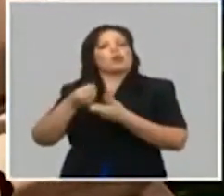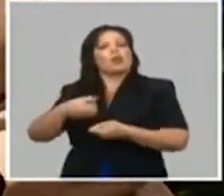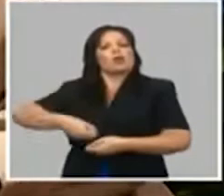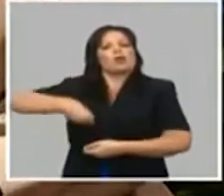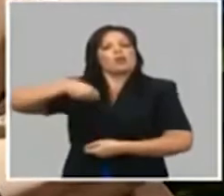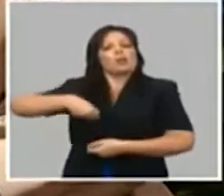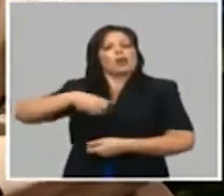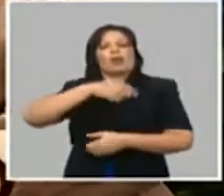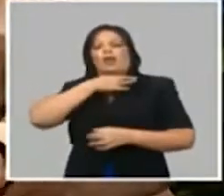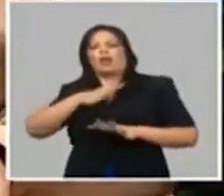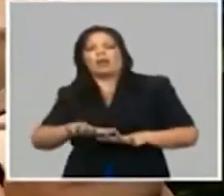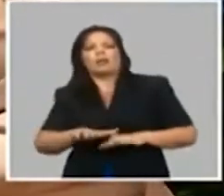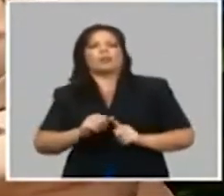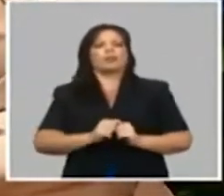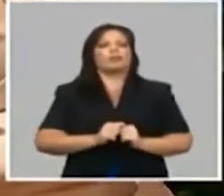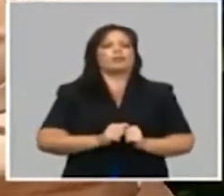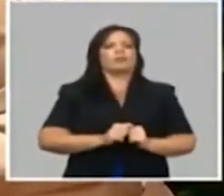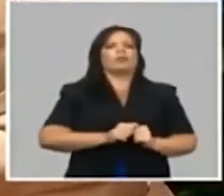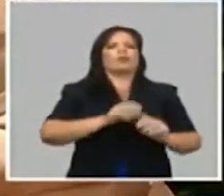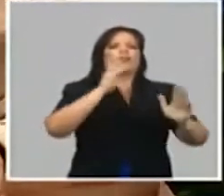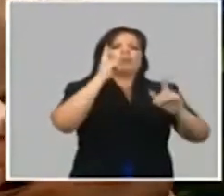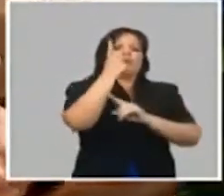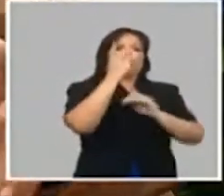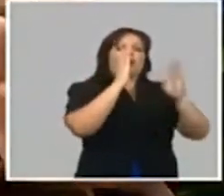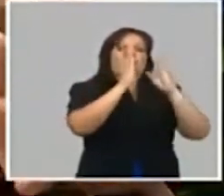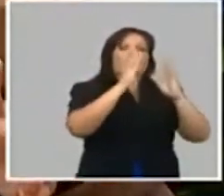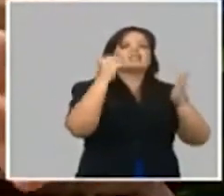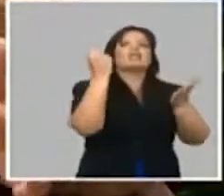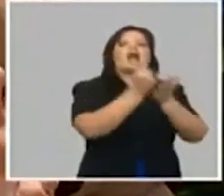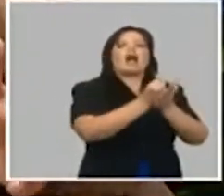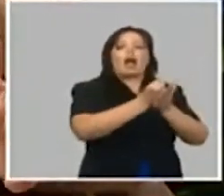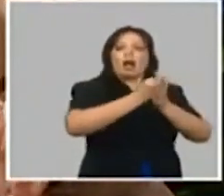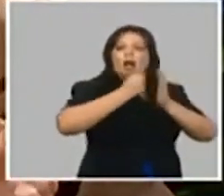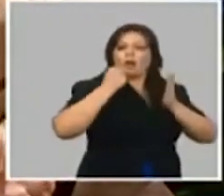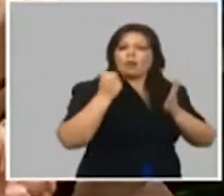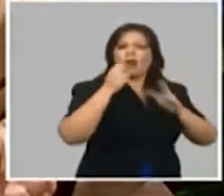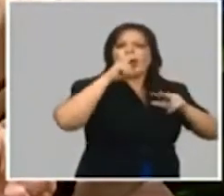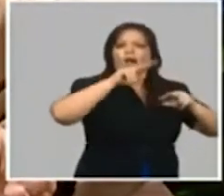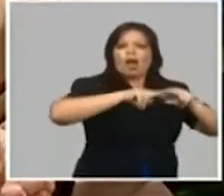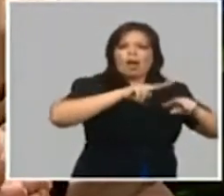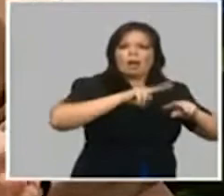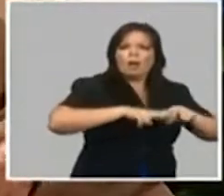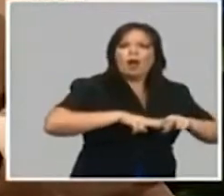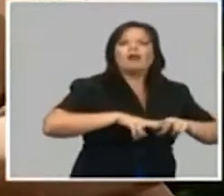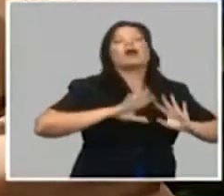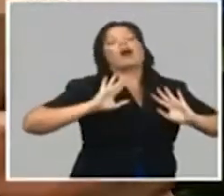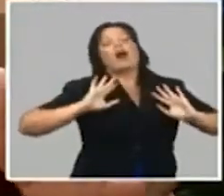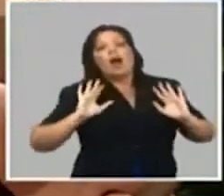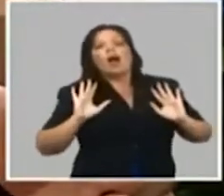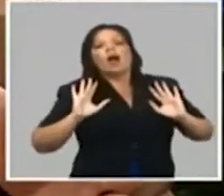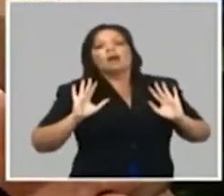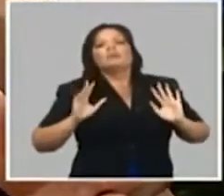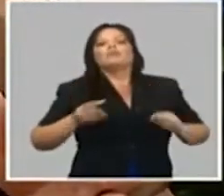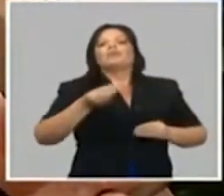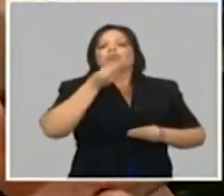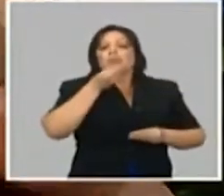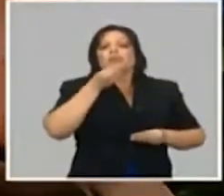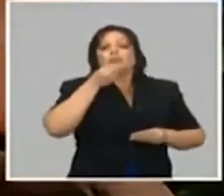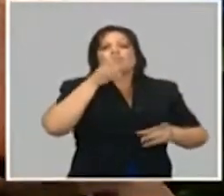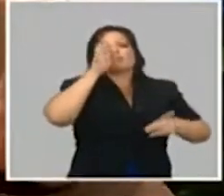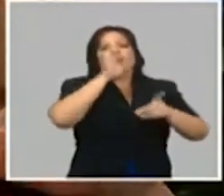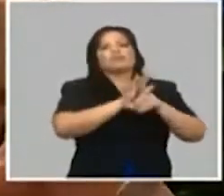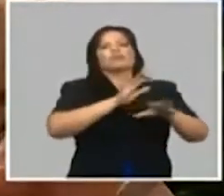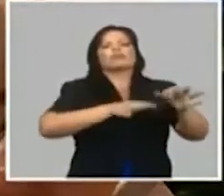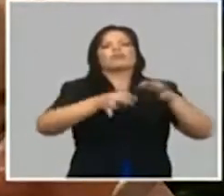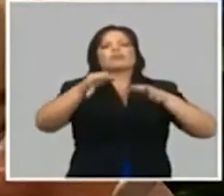cuando se apruebe la primera fase para La Habana, entonces, ¿qué va a pasar? Que La Habana puede despachar en la primera fase a toda la capital del país. Las cargas de la capital.